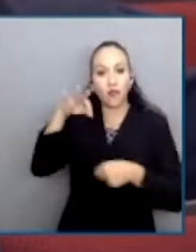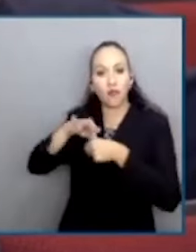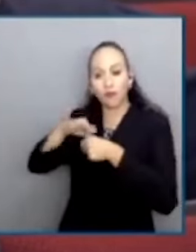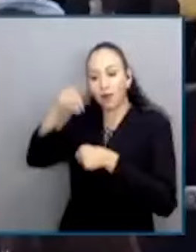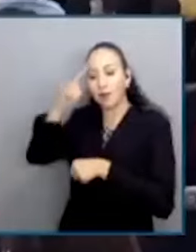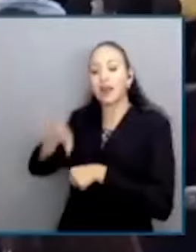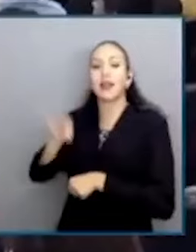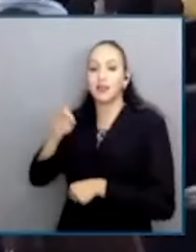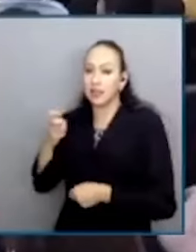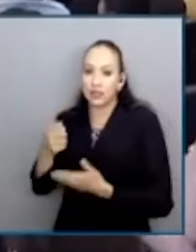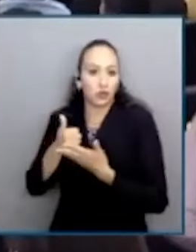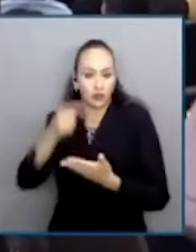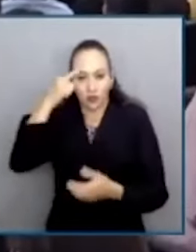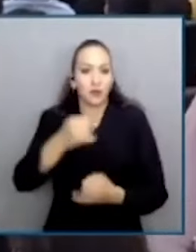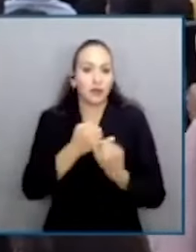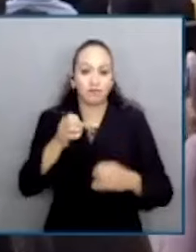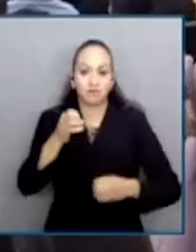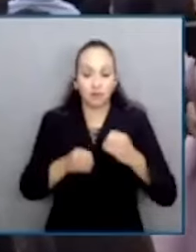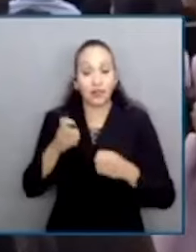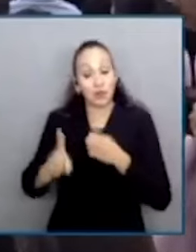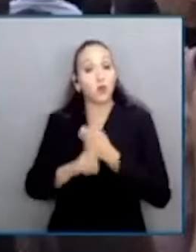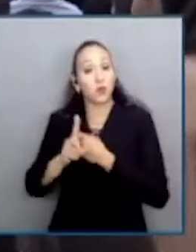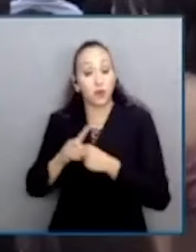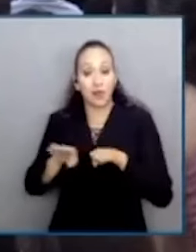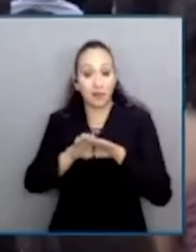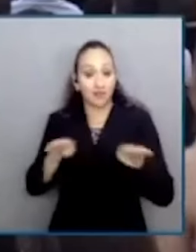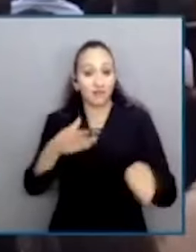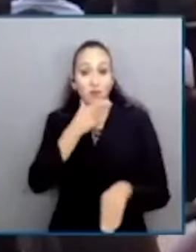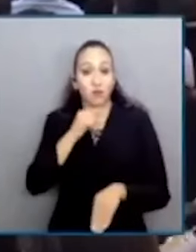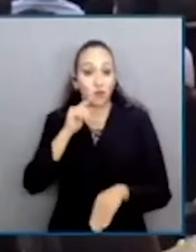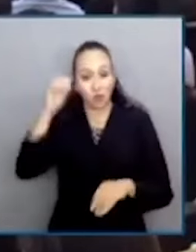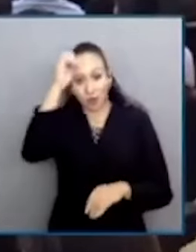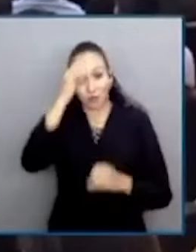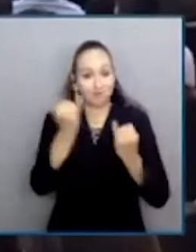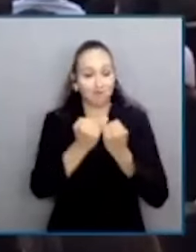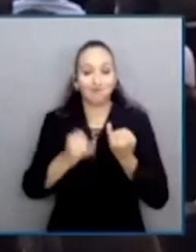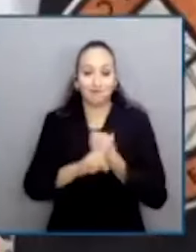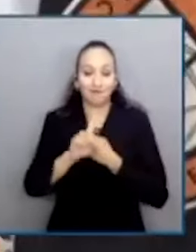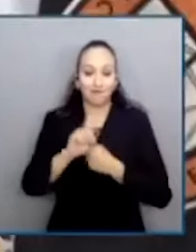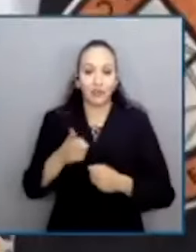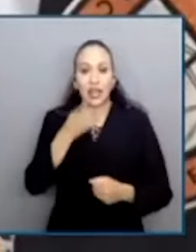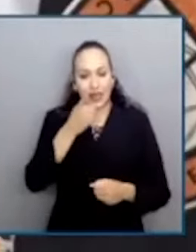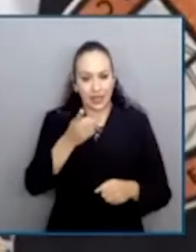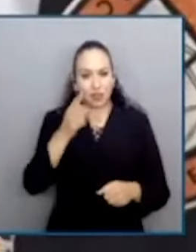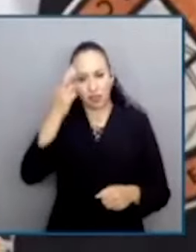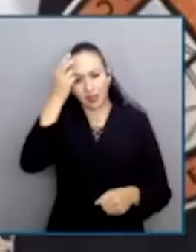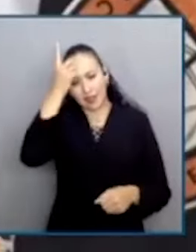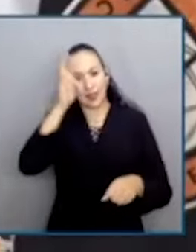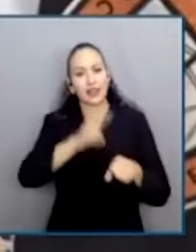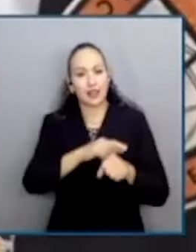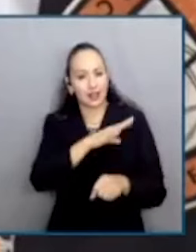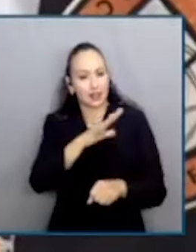judicial y con ello afectar a la democracia. Así lo advirtió el director nacional de la Asociación de Magistrados de Circuito